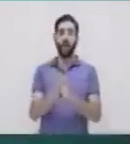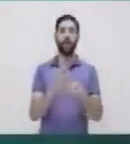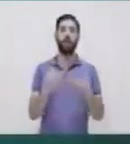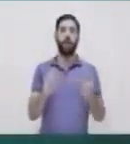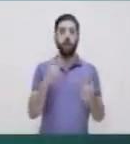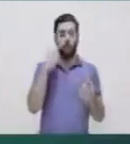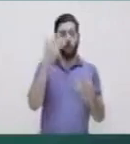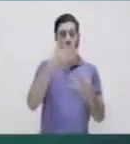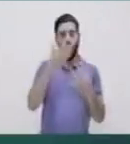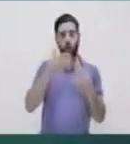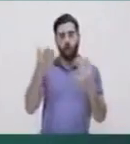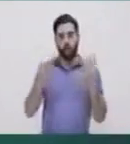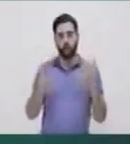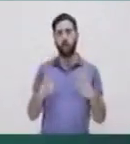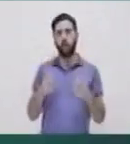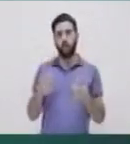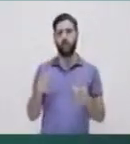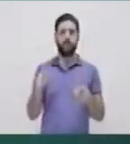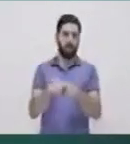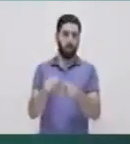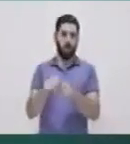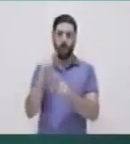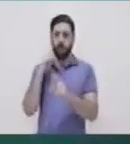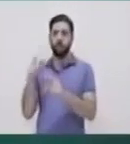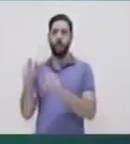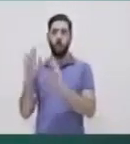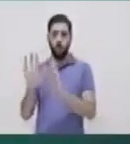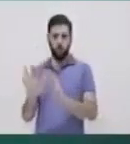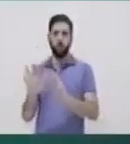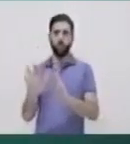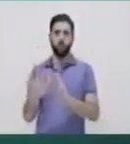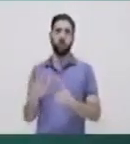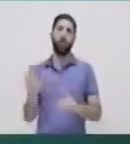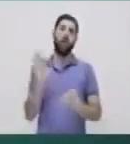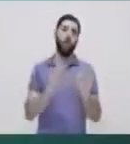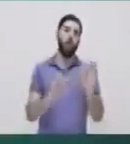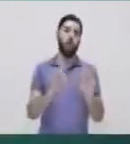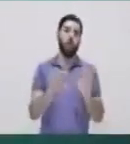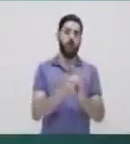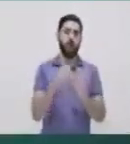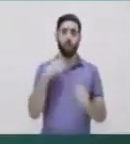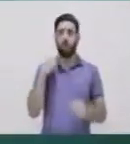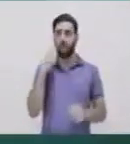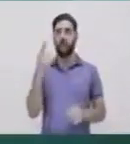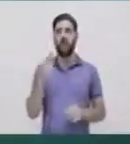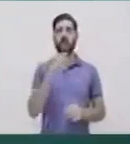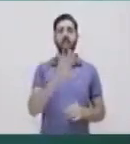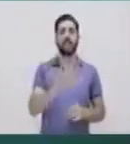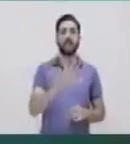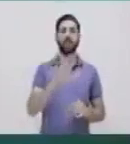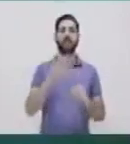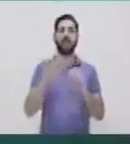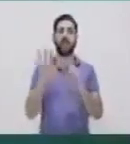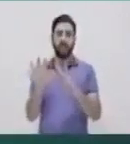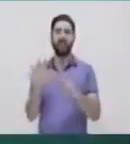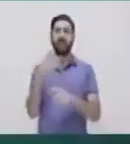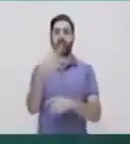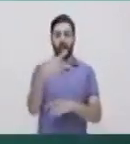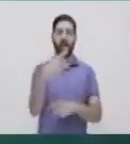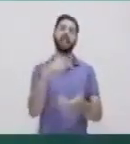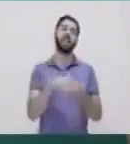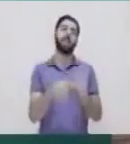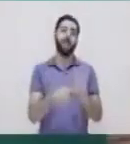3. Si quiero buscar el decil 8, K sería 8. Si quiero buscar el percentil 57, por ejemplo, K